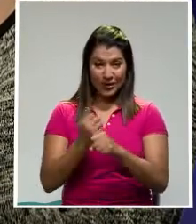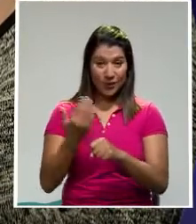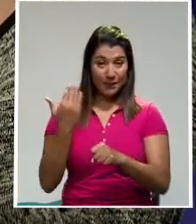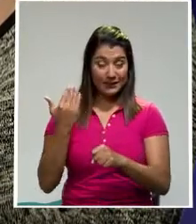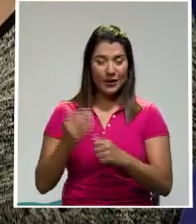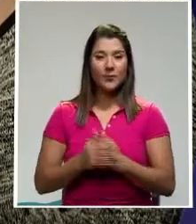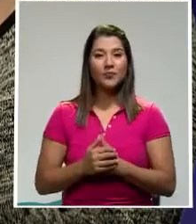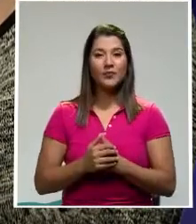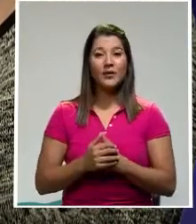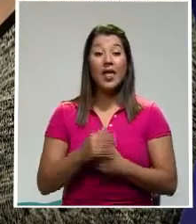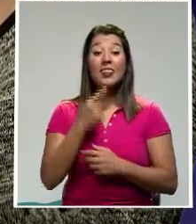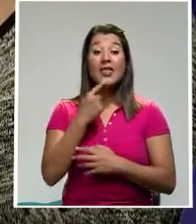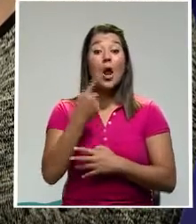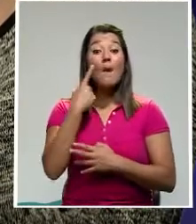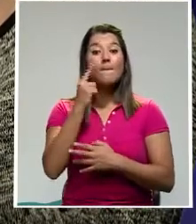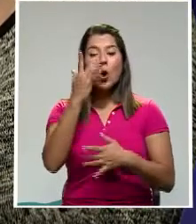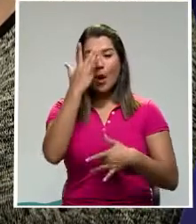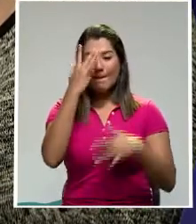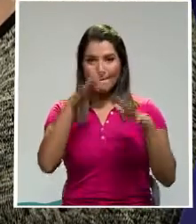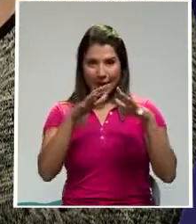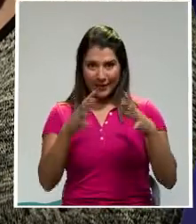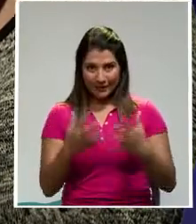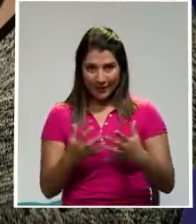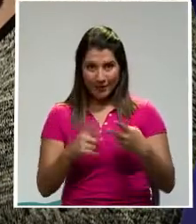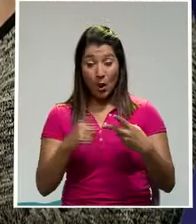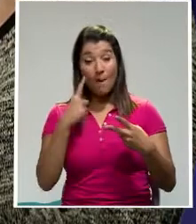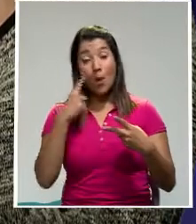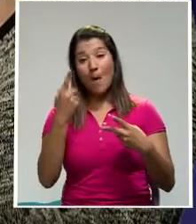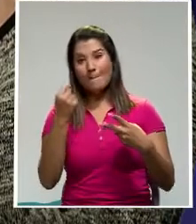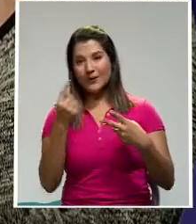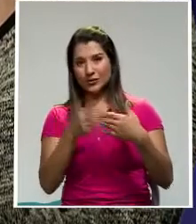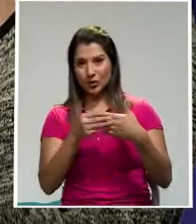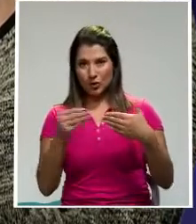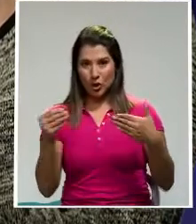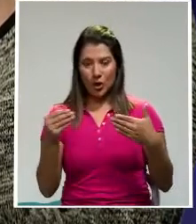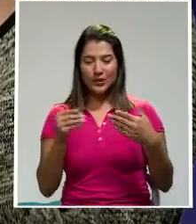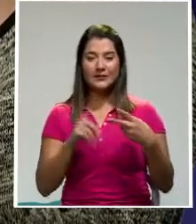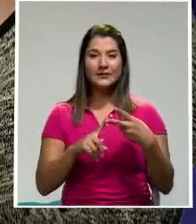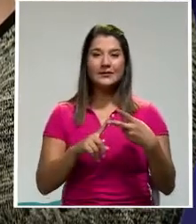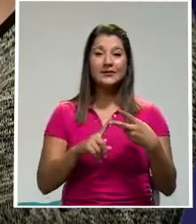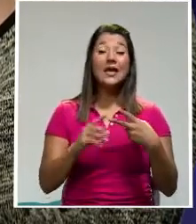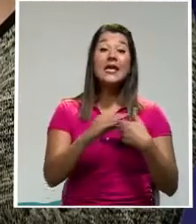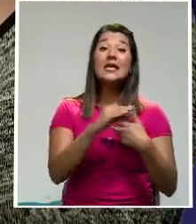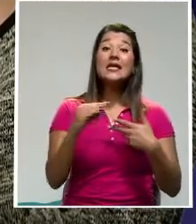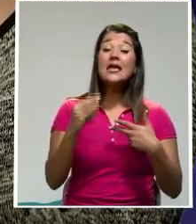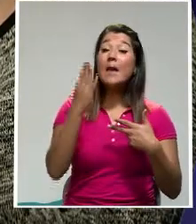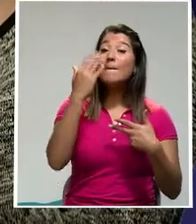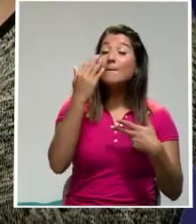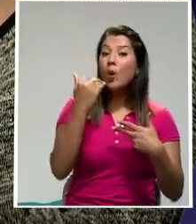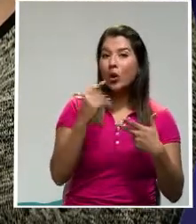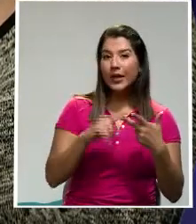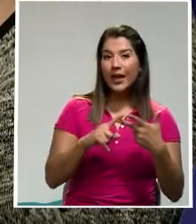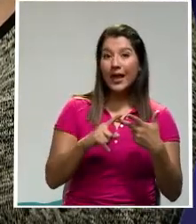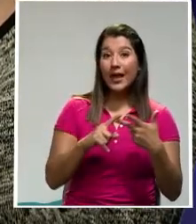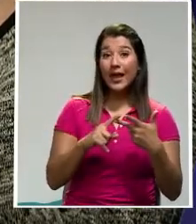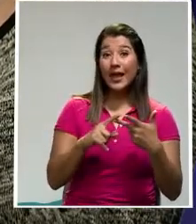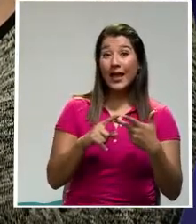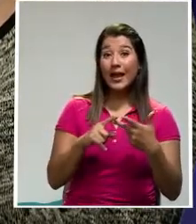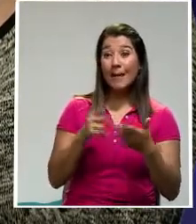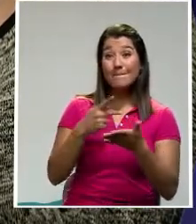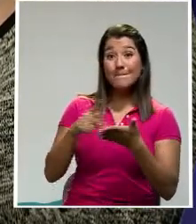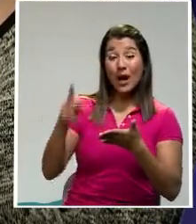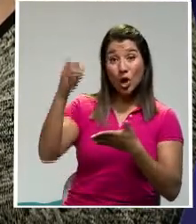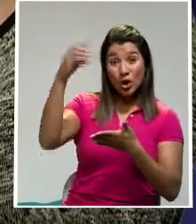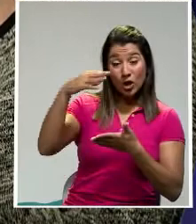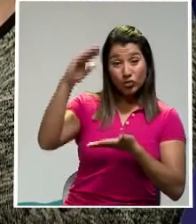Se argumentó que era por efecto de la pandemia y del tipo de cambio y porque había habido una baja en el consumo de electricidad